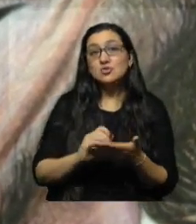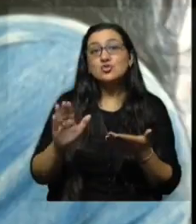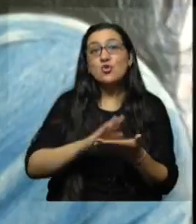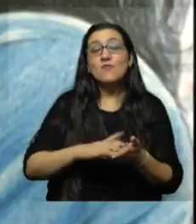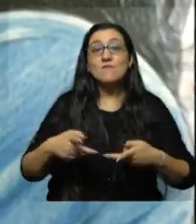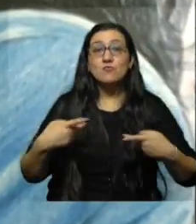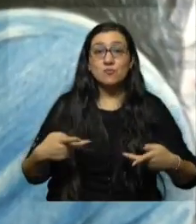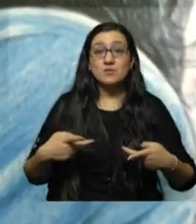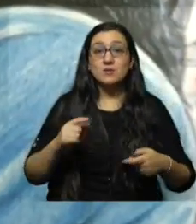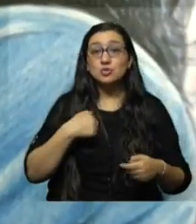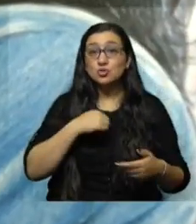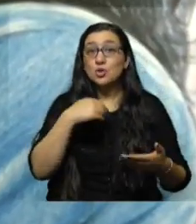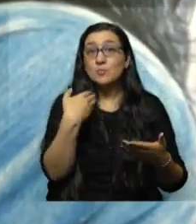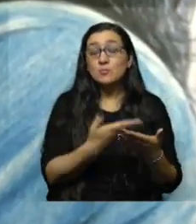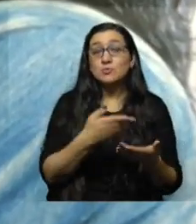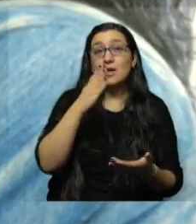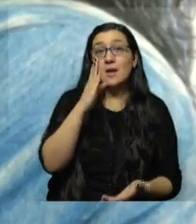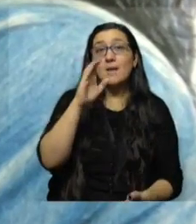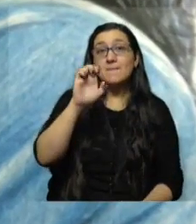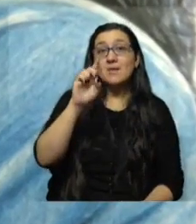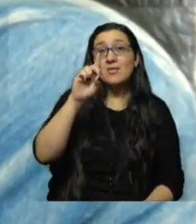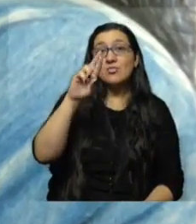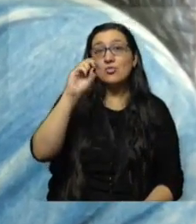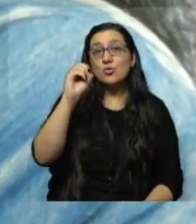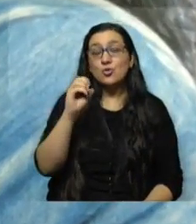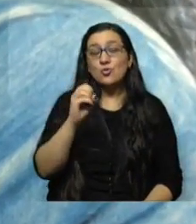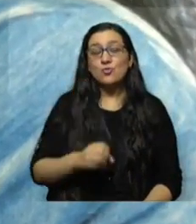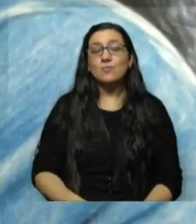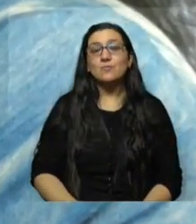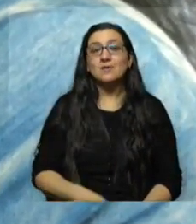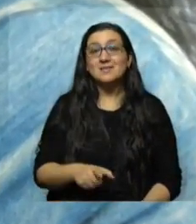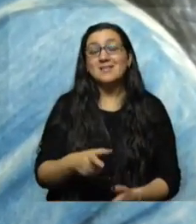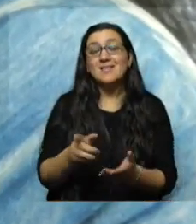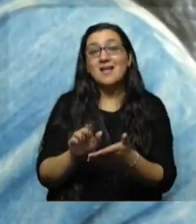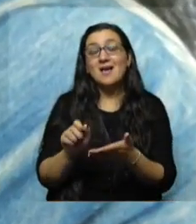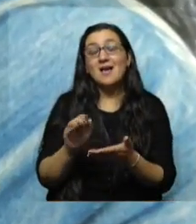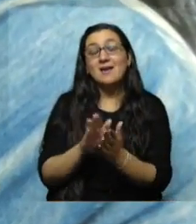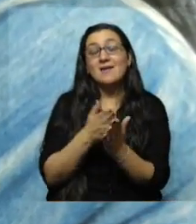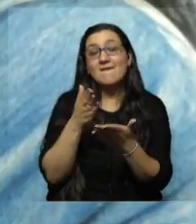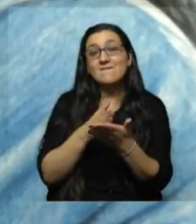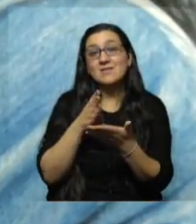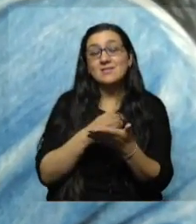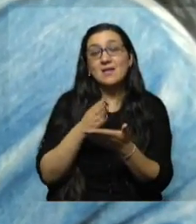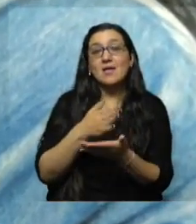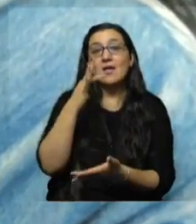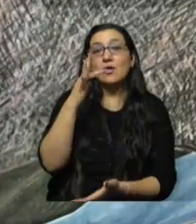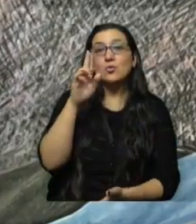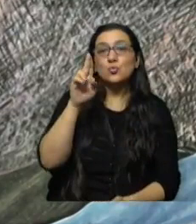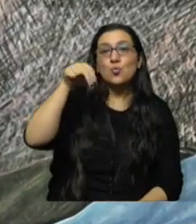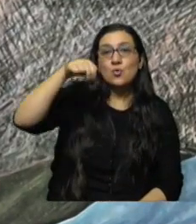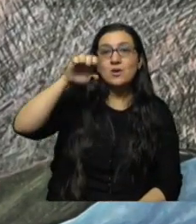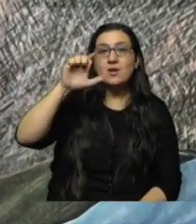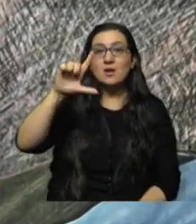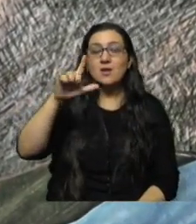a Pedro Cribari, que es el artífice de revista Túnel y de ediciones Túnel, y le gustó la idea, le acerqué el